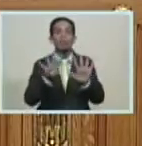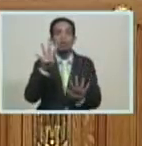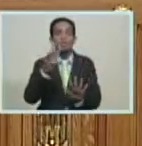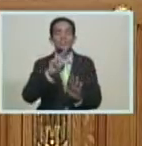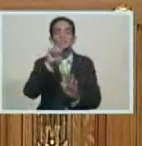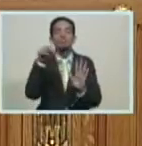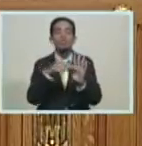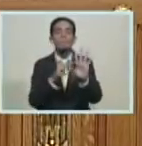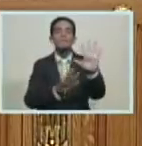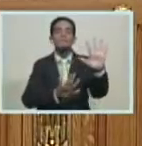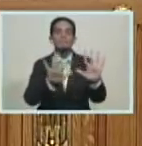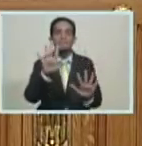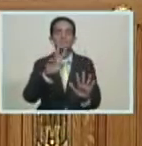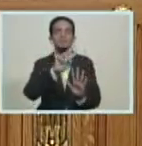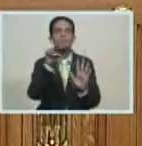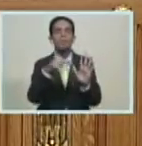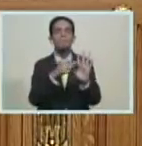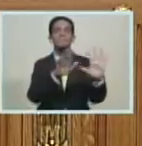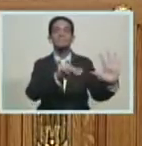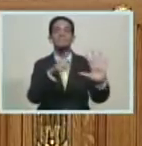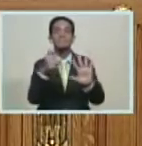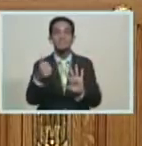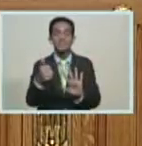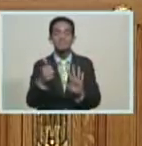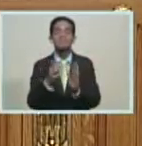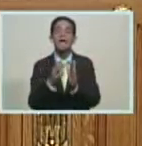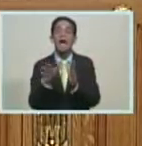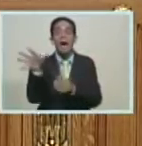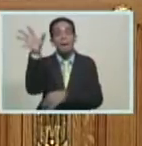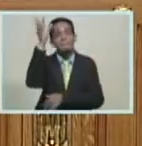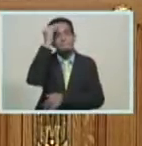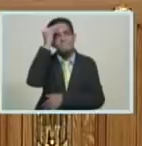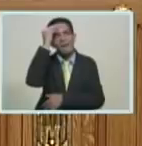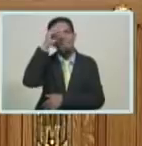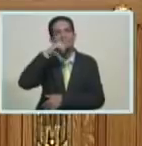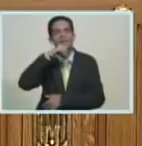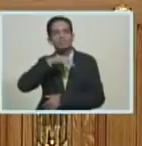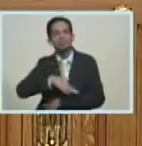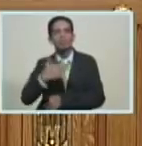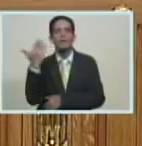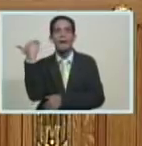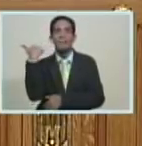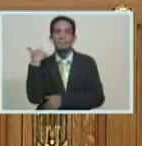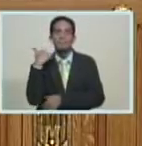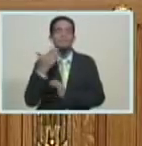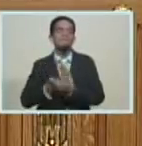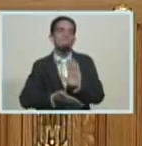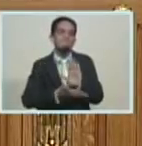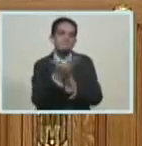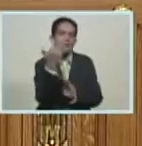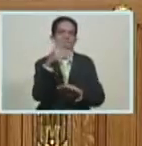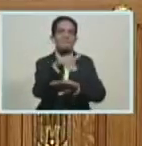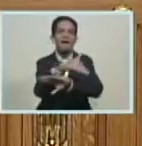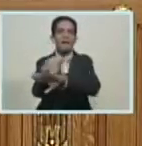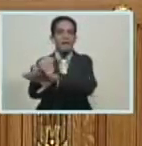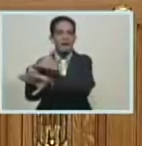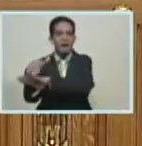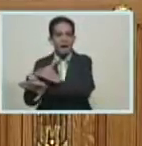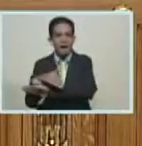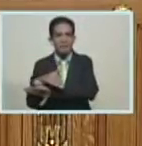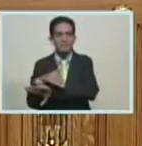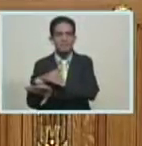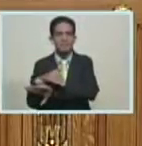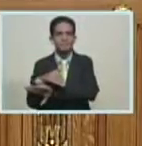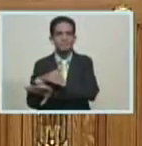2015, del 2016 y 2017 saquen lecciones del proceso histórico y se vayan a las calles aquellos que cometieron